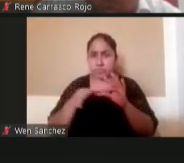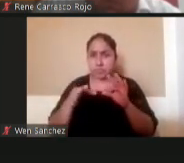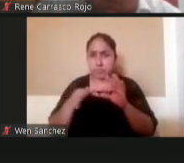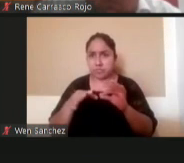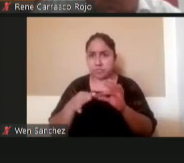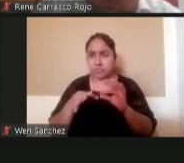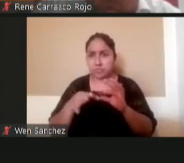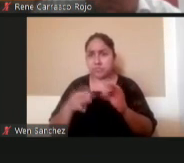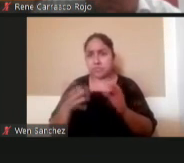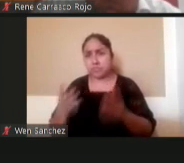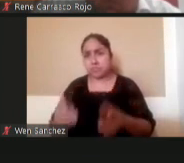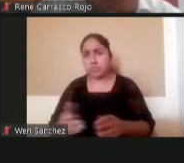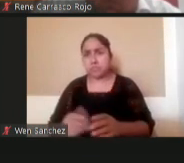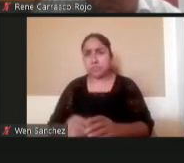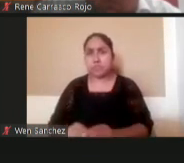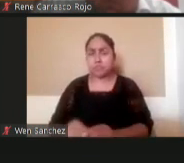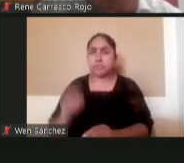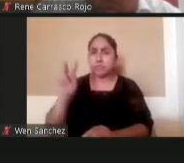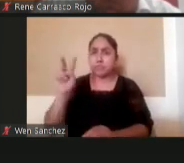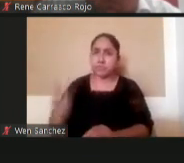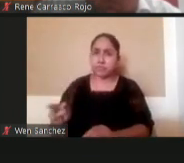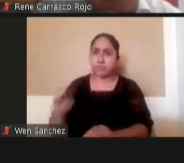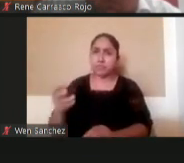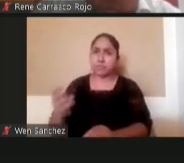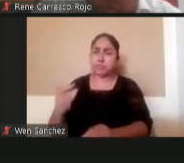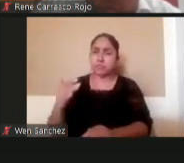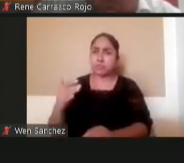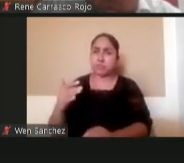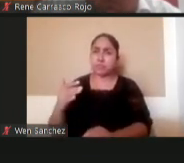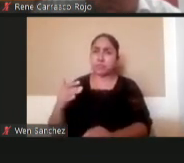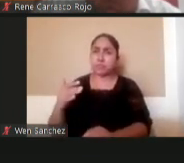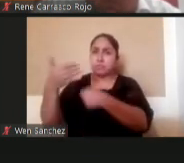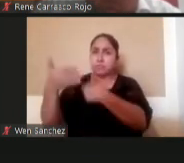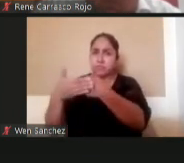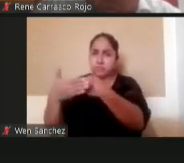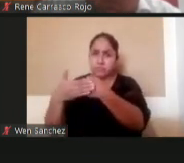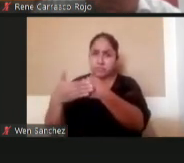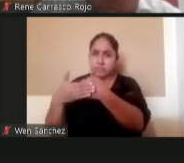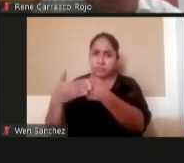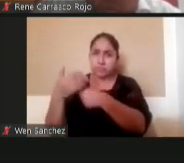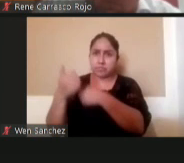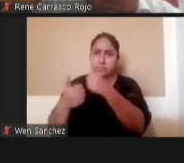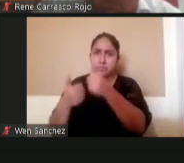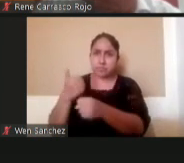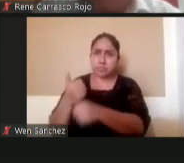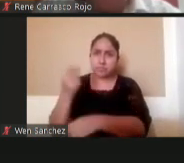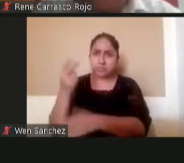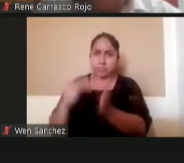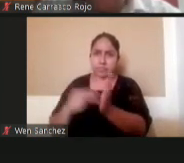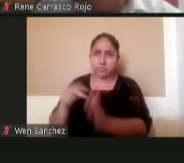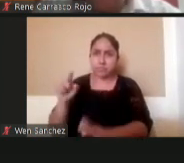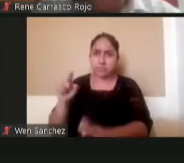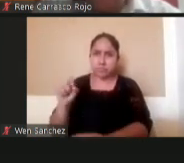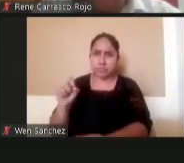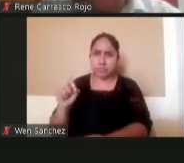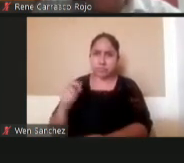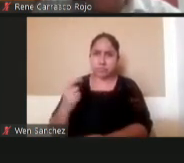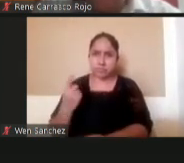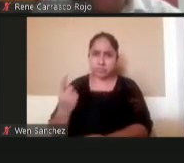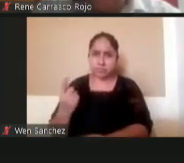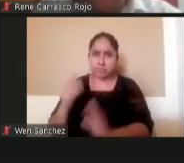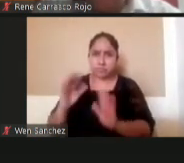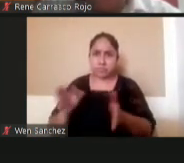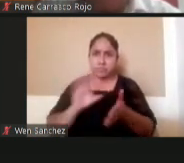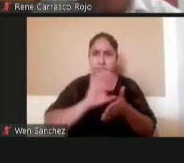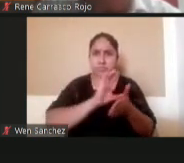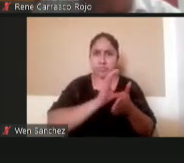que ciertamente el próximo año termina la concesión de la basura. Creo que es un tema que no